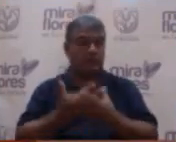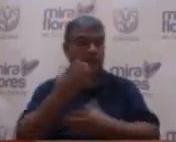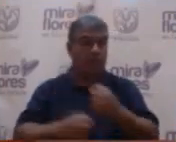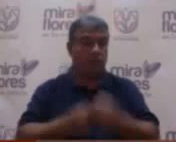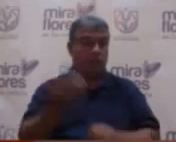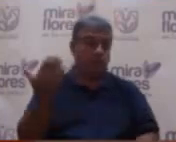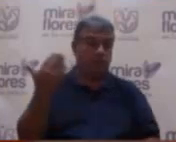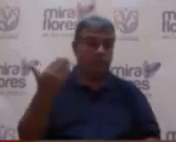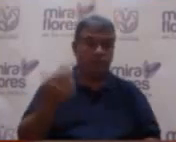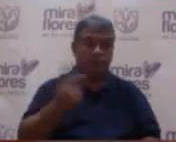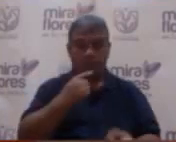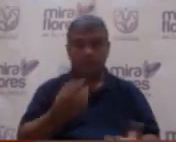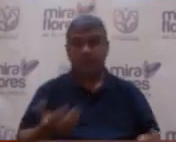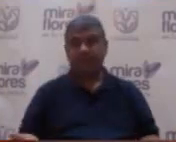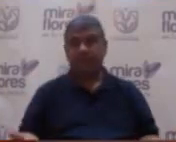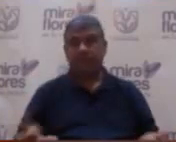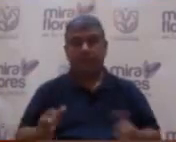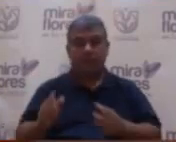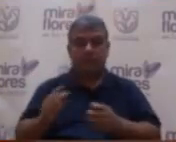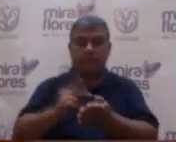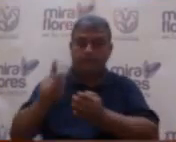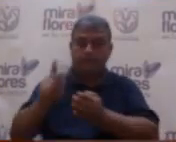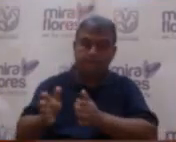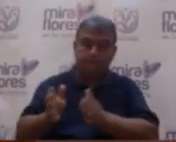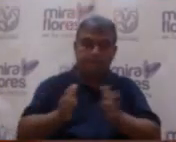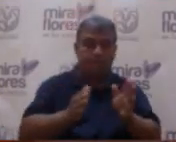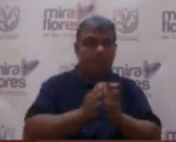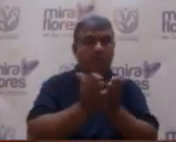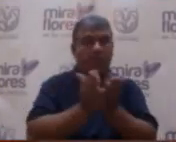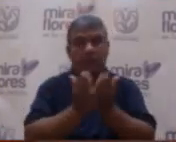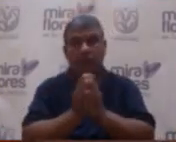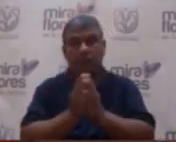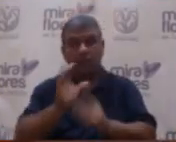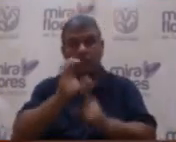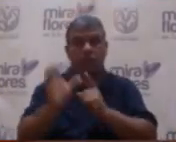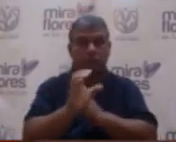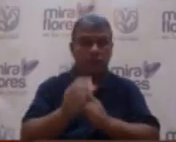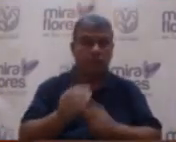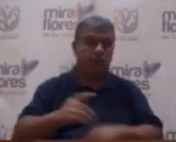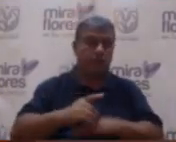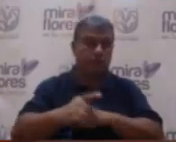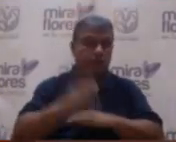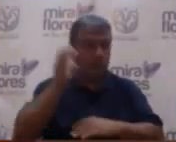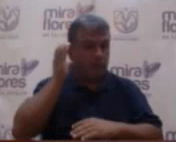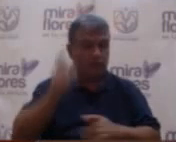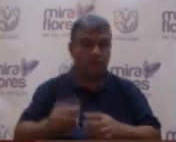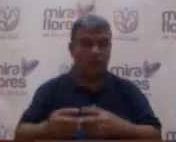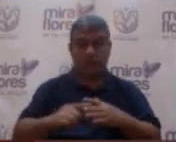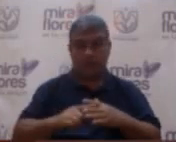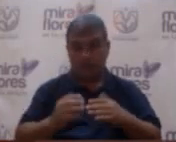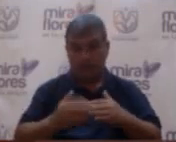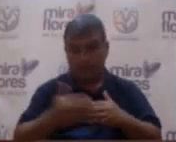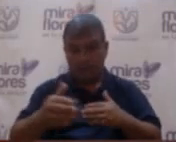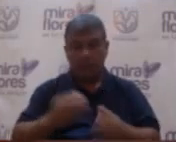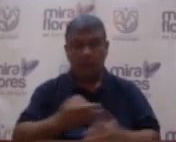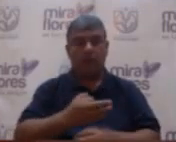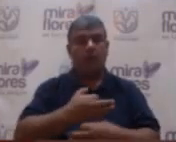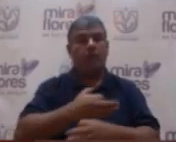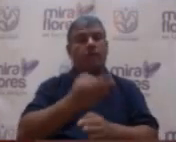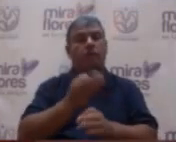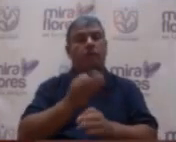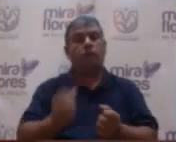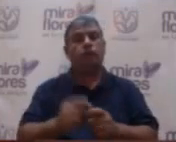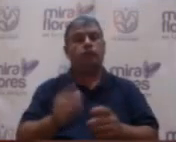pasado y es el plan del libro y la lectura en el distrito de Miraflores. A partir de ella se formó un